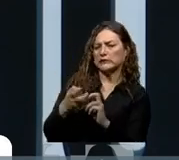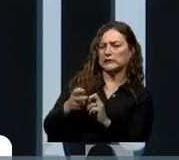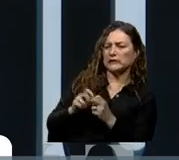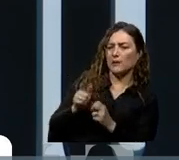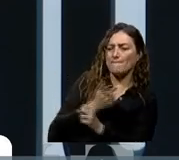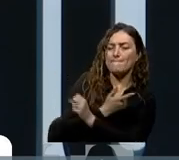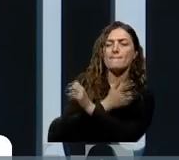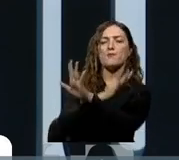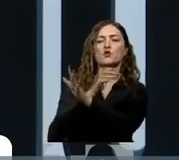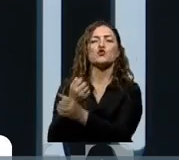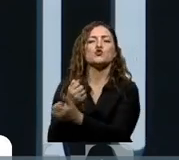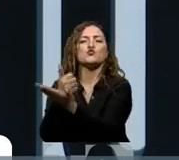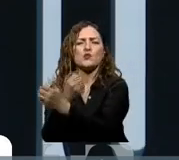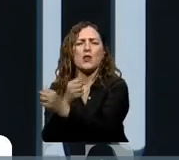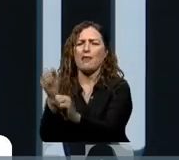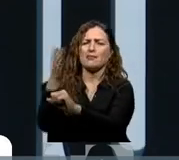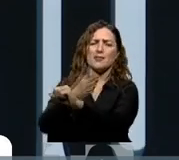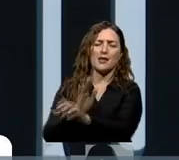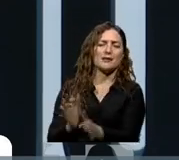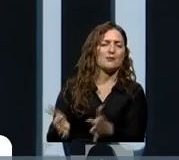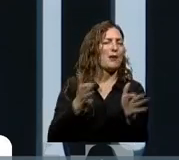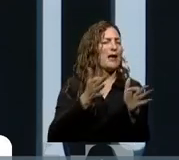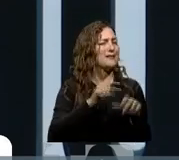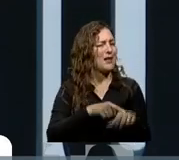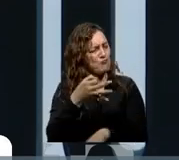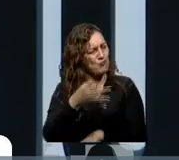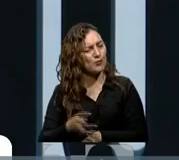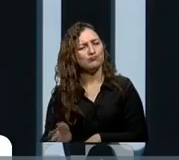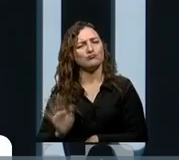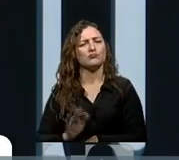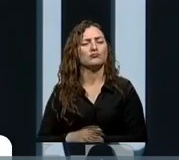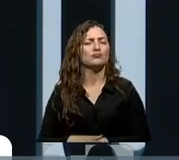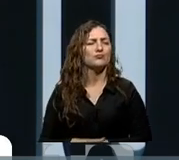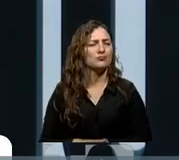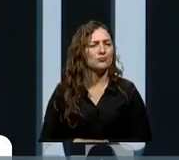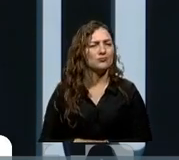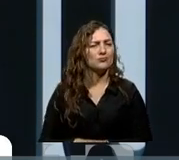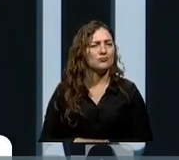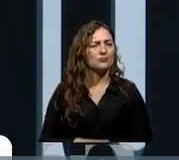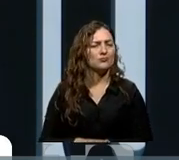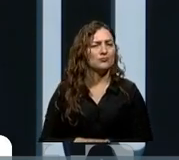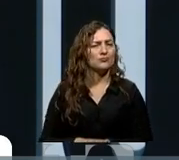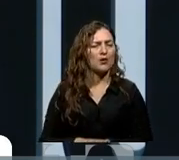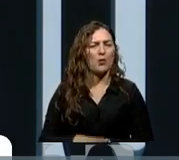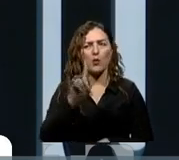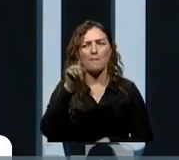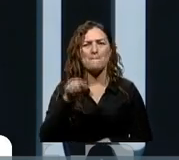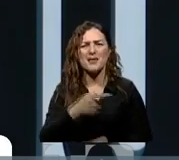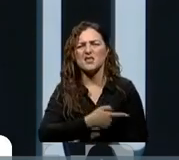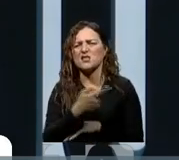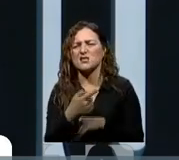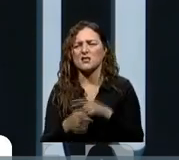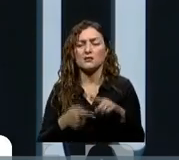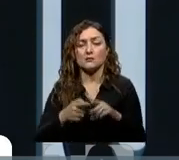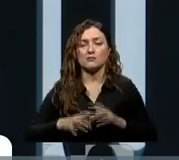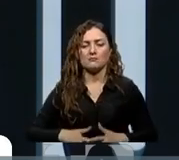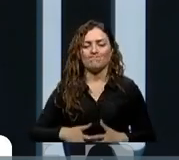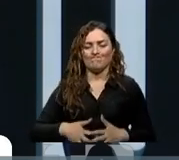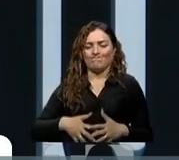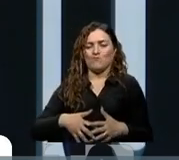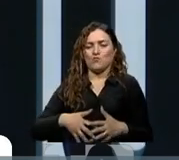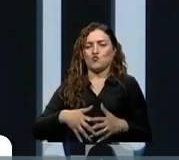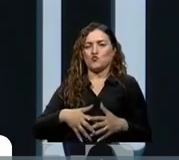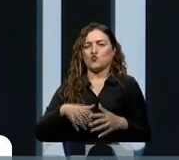de alguna manera también actuar a tiempo ante las soluciones que se puedan dar. Cuando hablamos de los 1000 primeros días, estamos hablando de que el embarazo tiene que